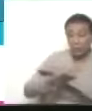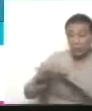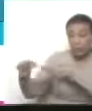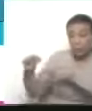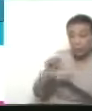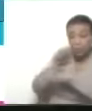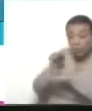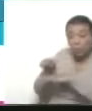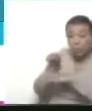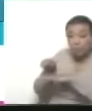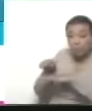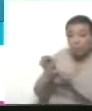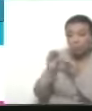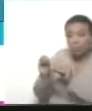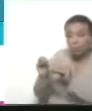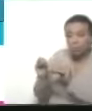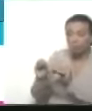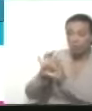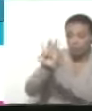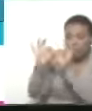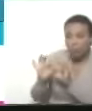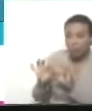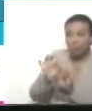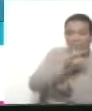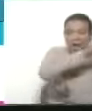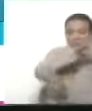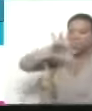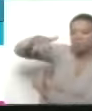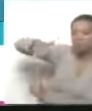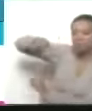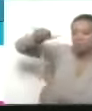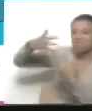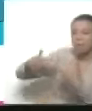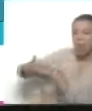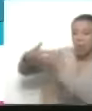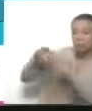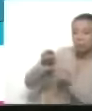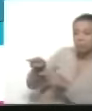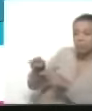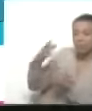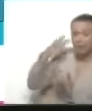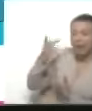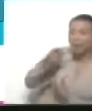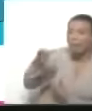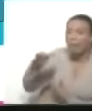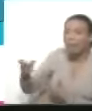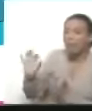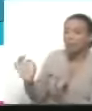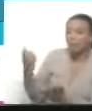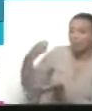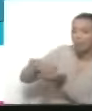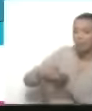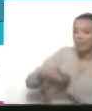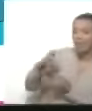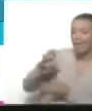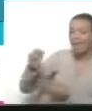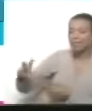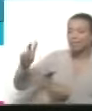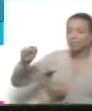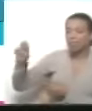presidente de Guyana instrumento del Comando Sur usted político asuel de la ex